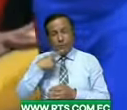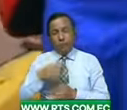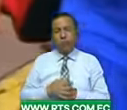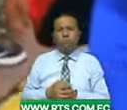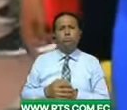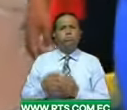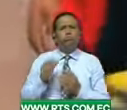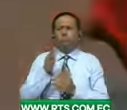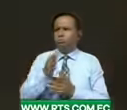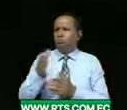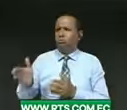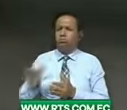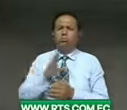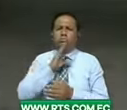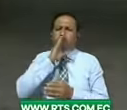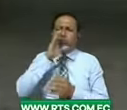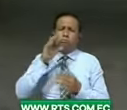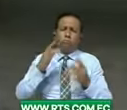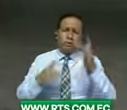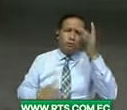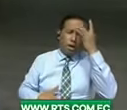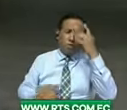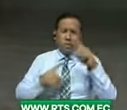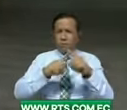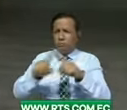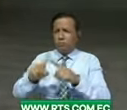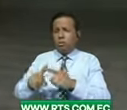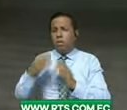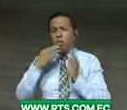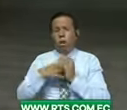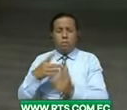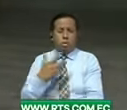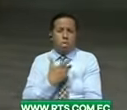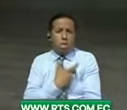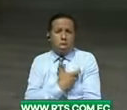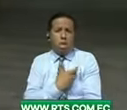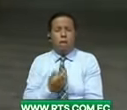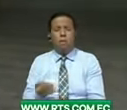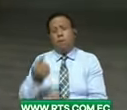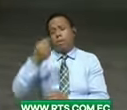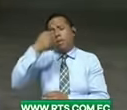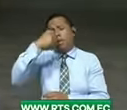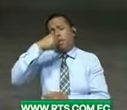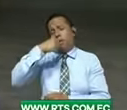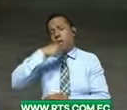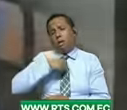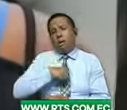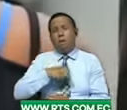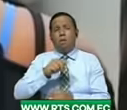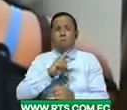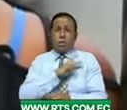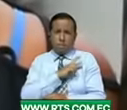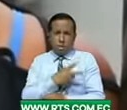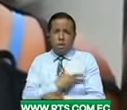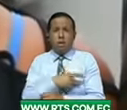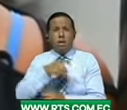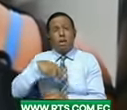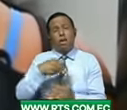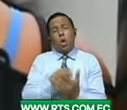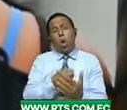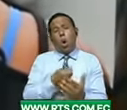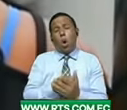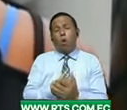cada uno con su cruz. Jeringuilla, sonda de alimentación, me mandaron a comprar unas vitaminas. Y hay todas las medicinas